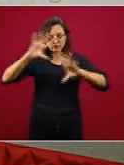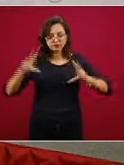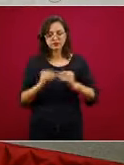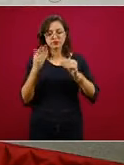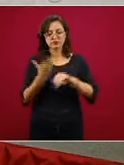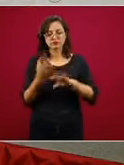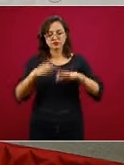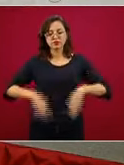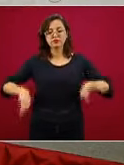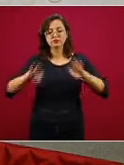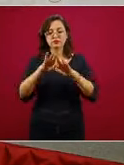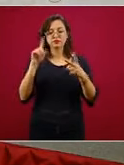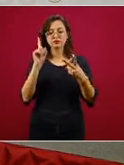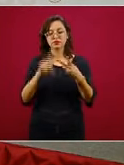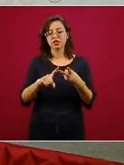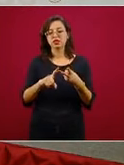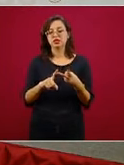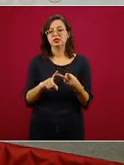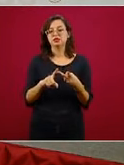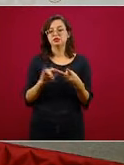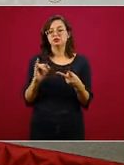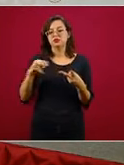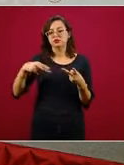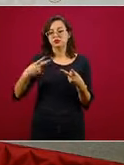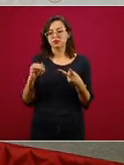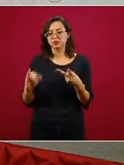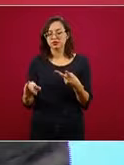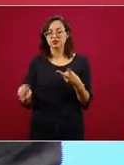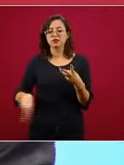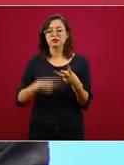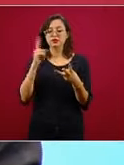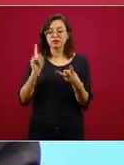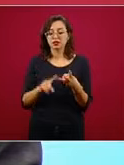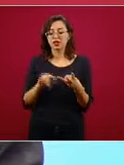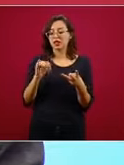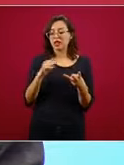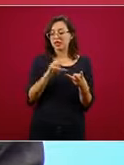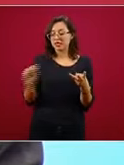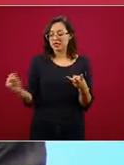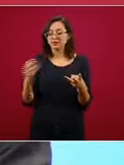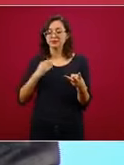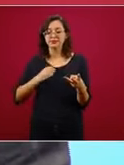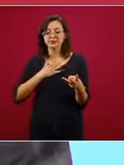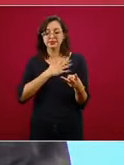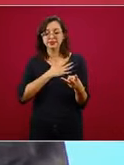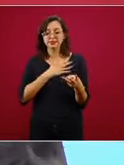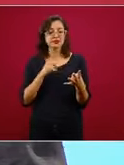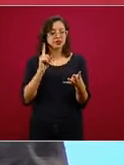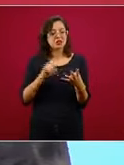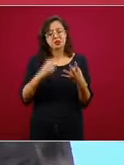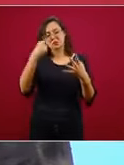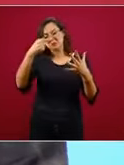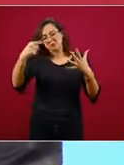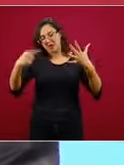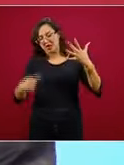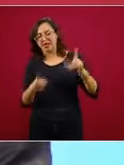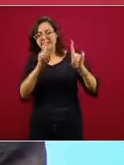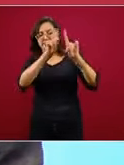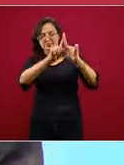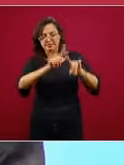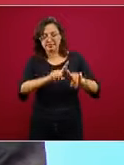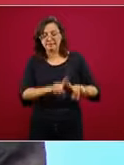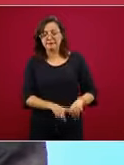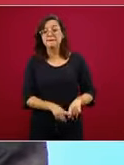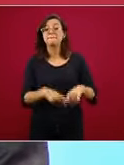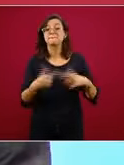relevantes, el Instituto Nacional de Pueblos Indígenas, el IMSS Bienestar, entre otros colegas.